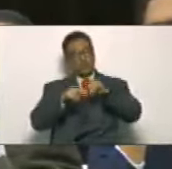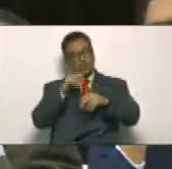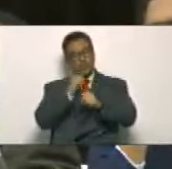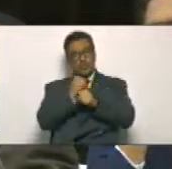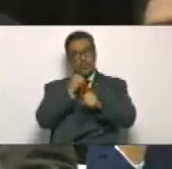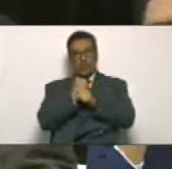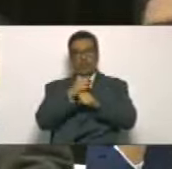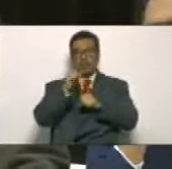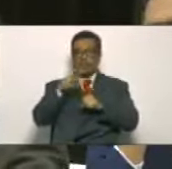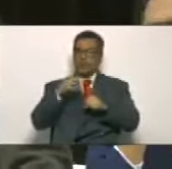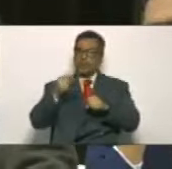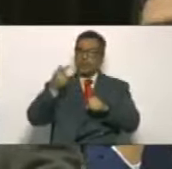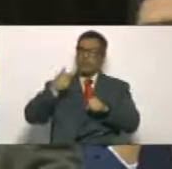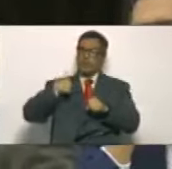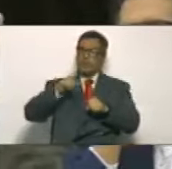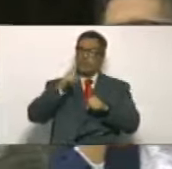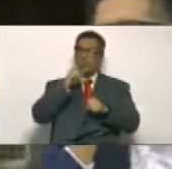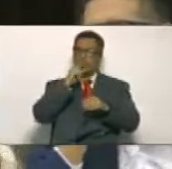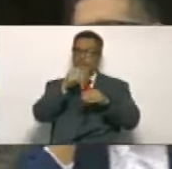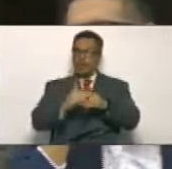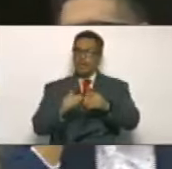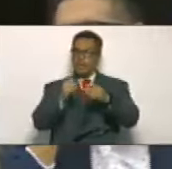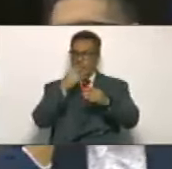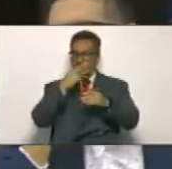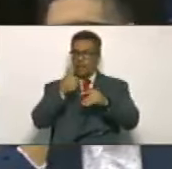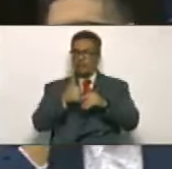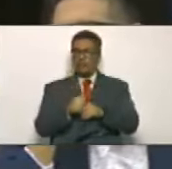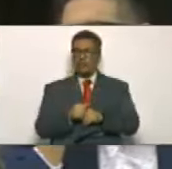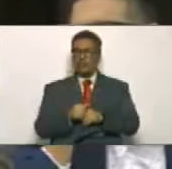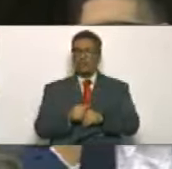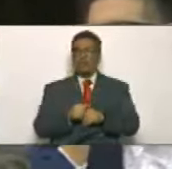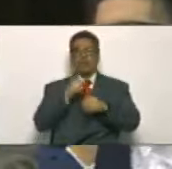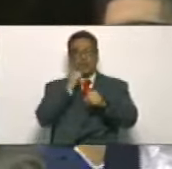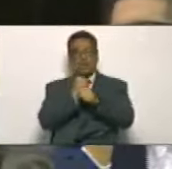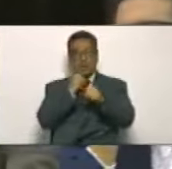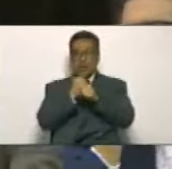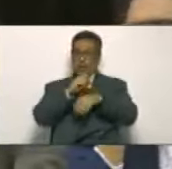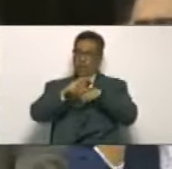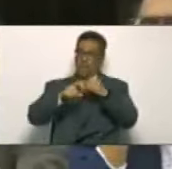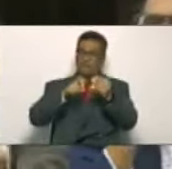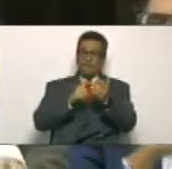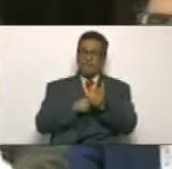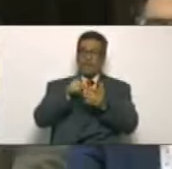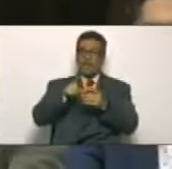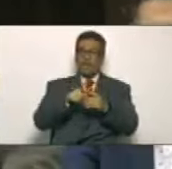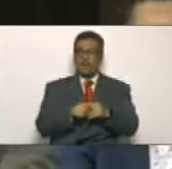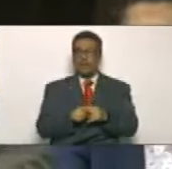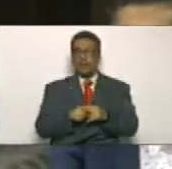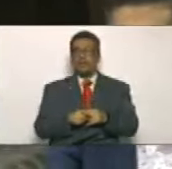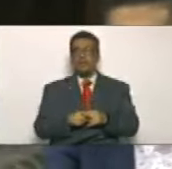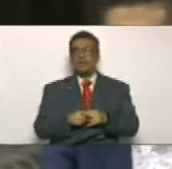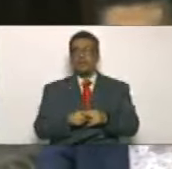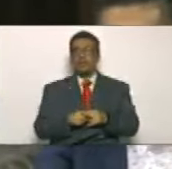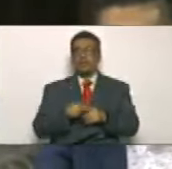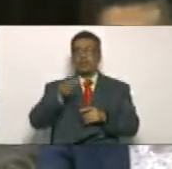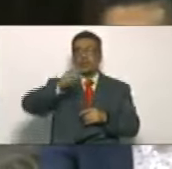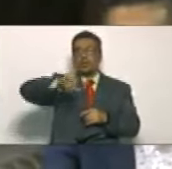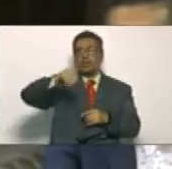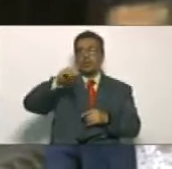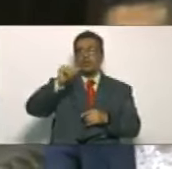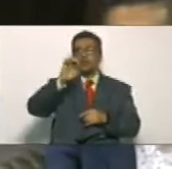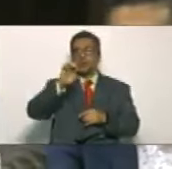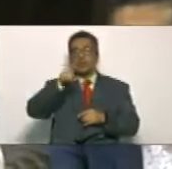completas gozan de un prólogo privilegiado. Sus obras completas las prologó José